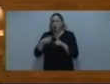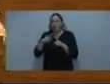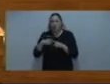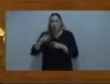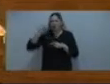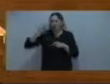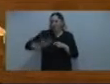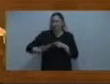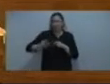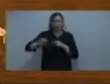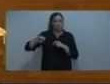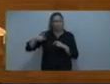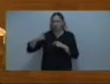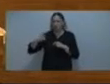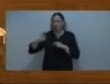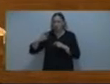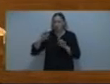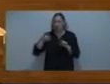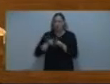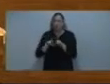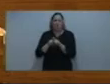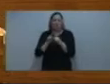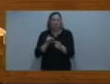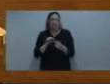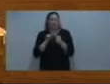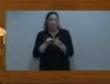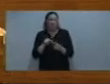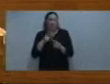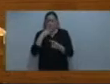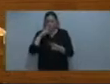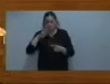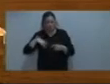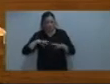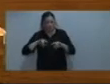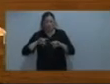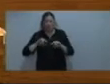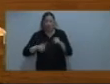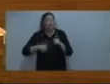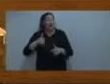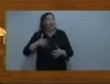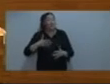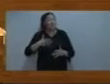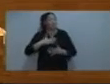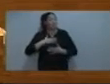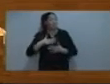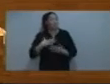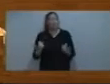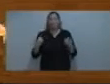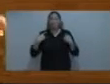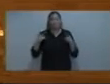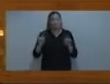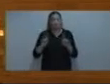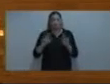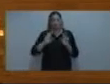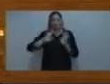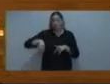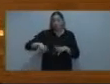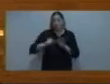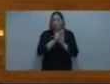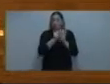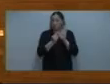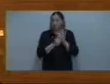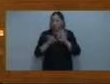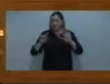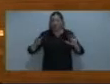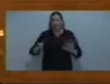No podemos enquistarnos en debates estériles que no nos corresponden. Consideramos el punto sexto una